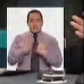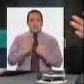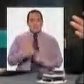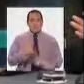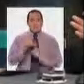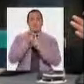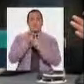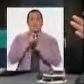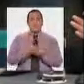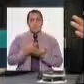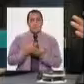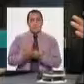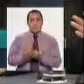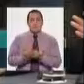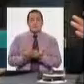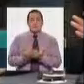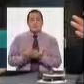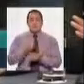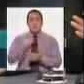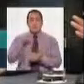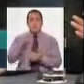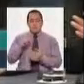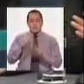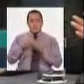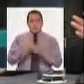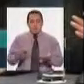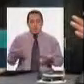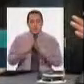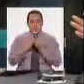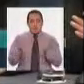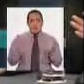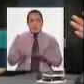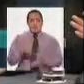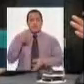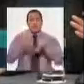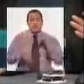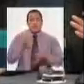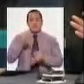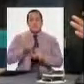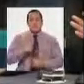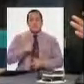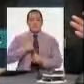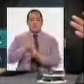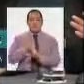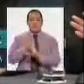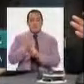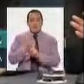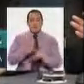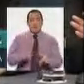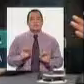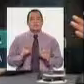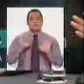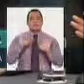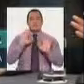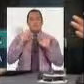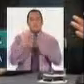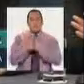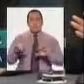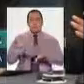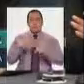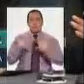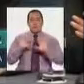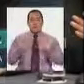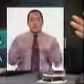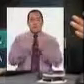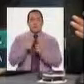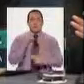especial circunstancia de ser un caso abierto en la jurisdicción interna y que a pesar de eso, la